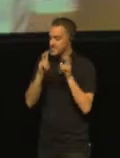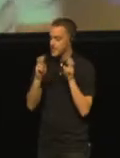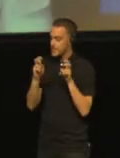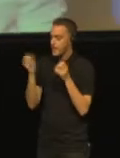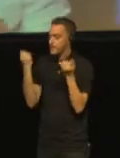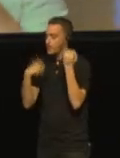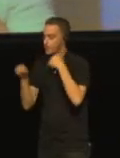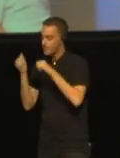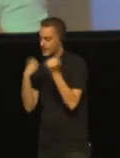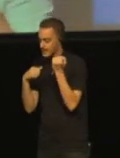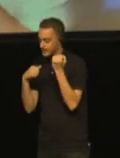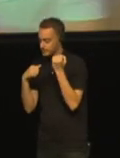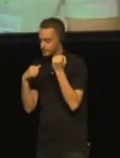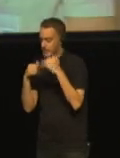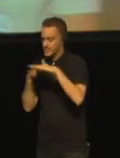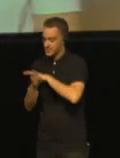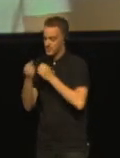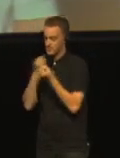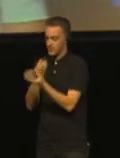la información.